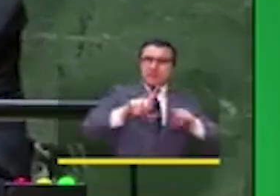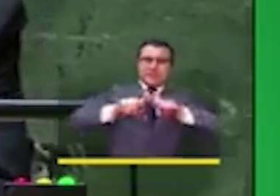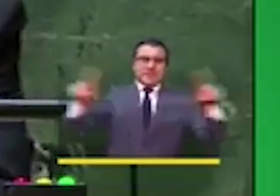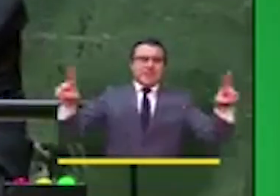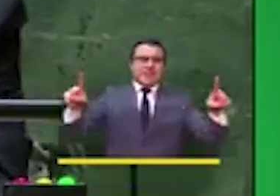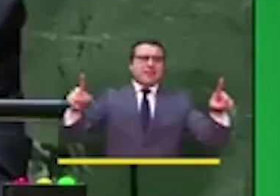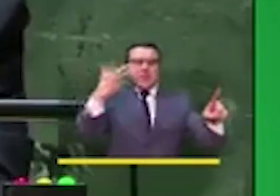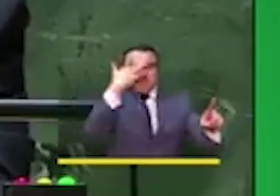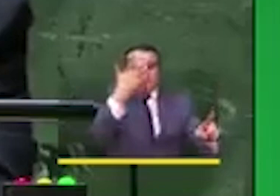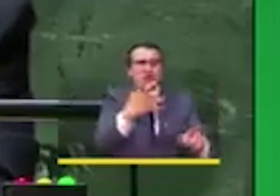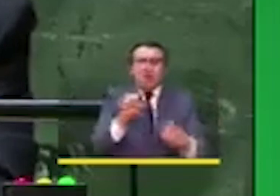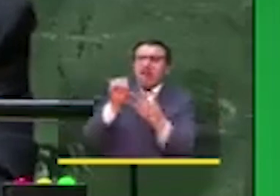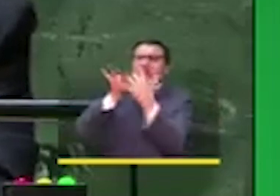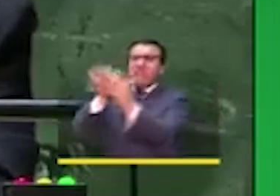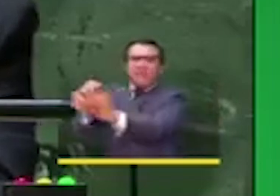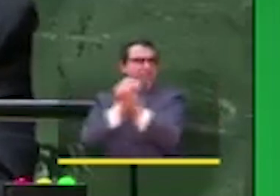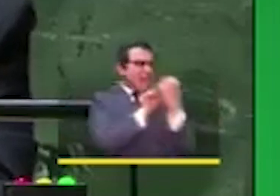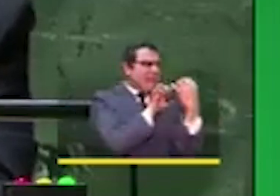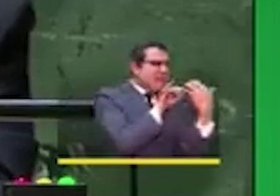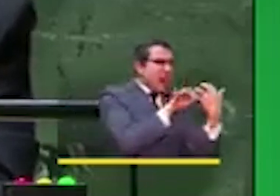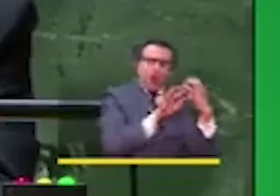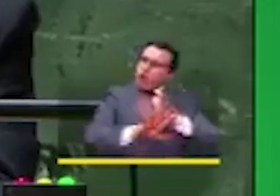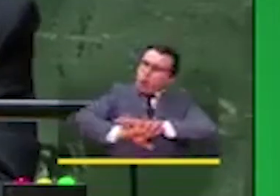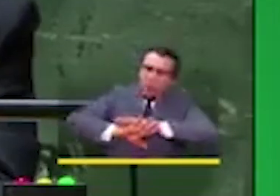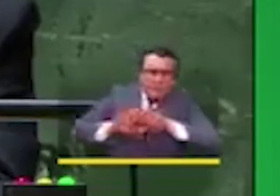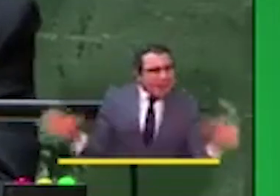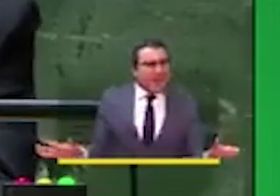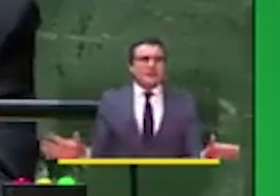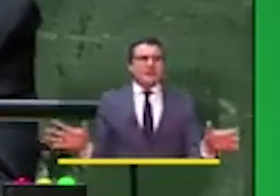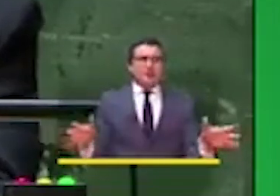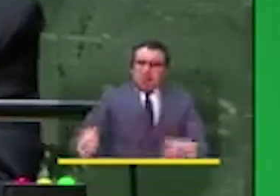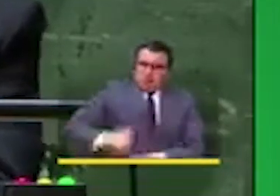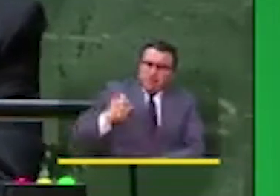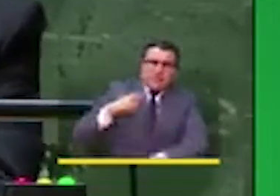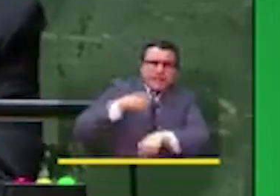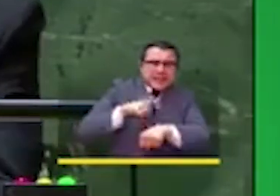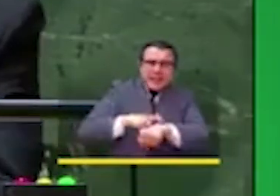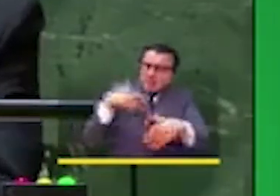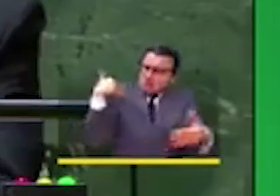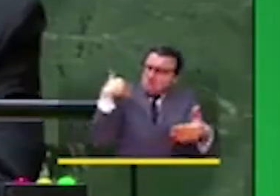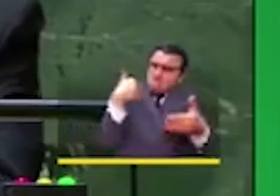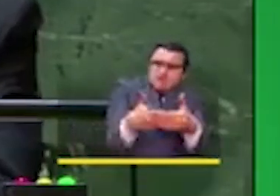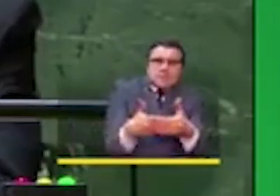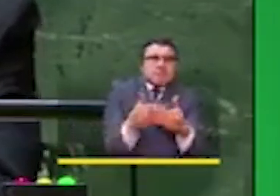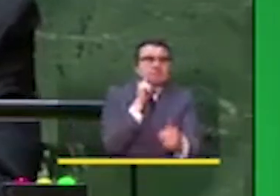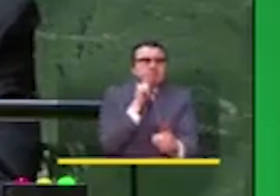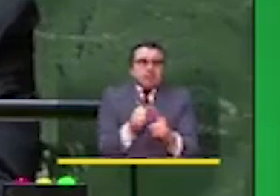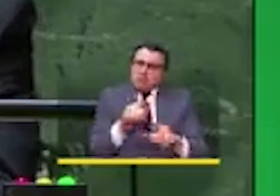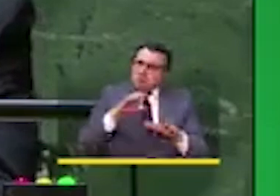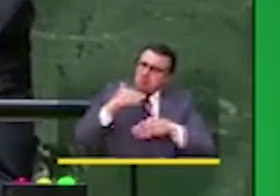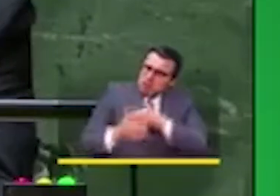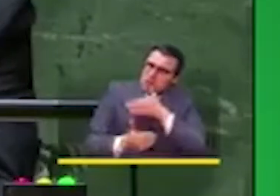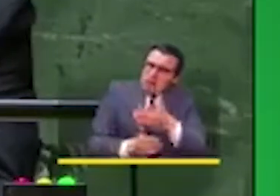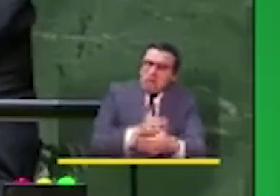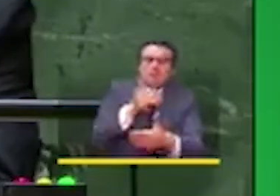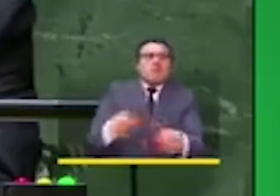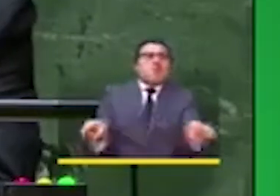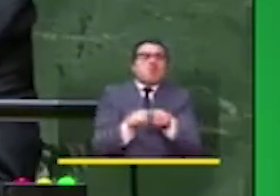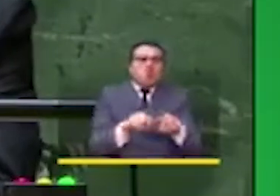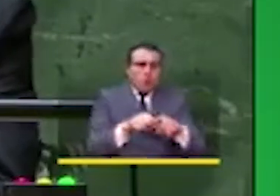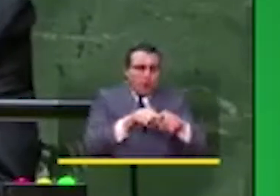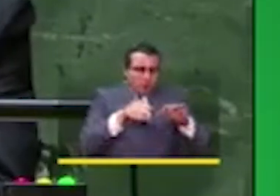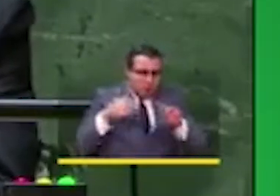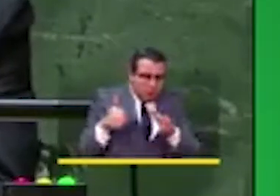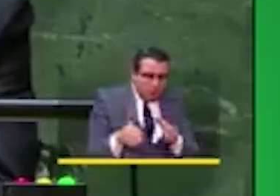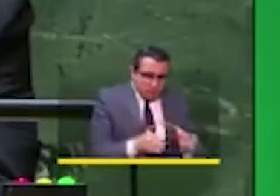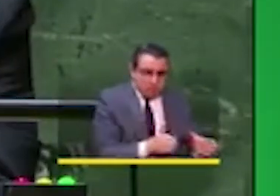ambas guerras y otras y aprovechar el corto tiempo para construir los caminos para